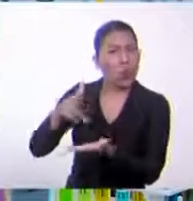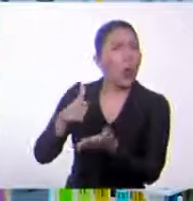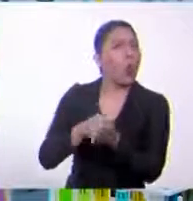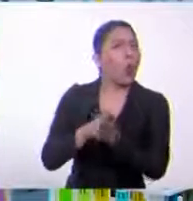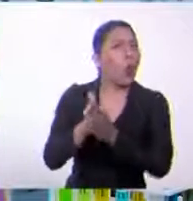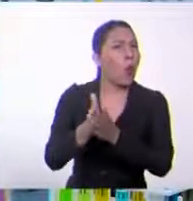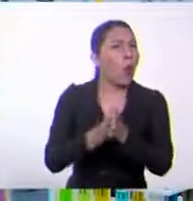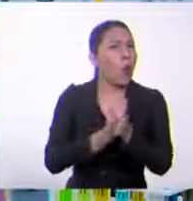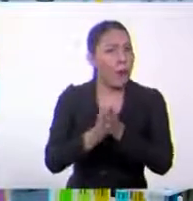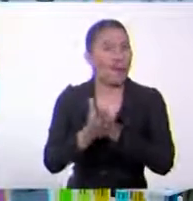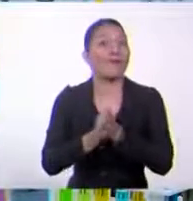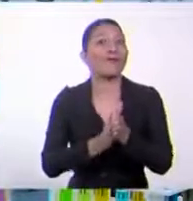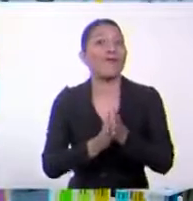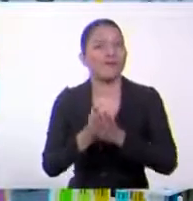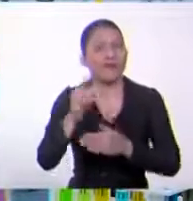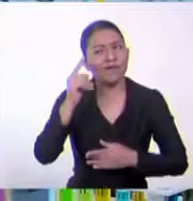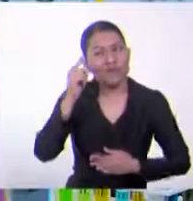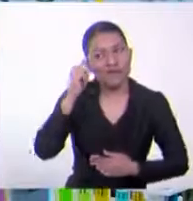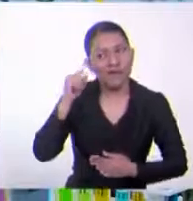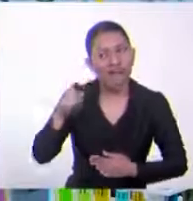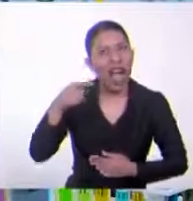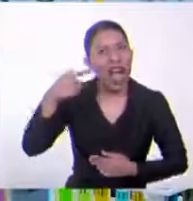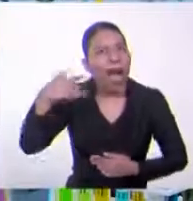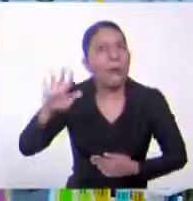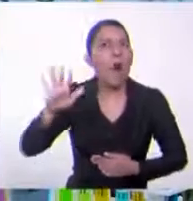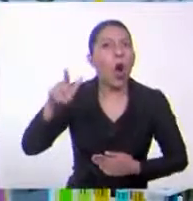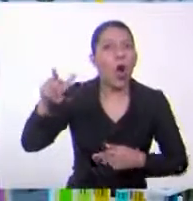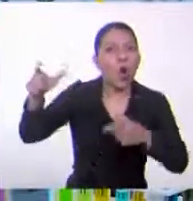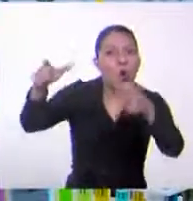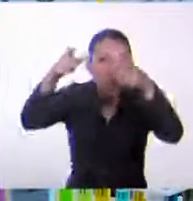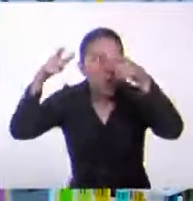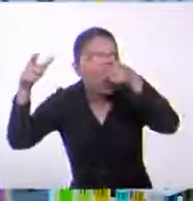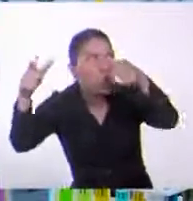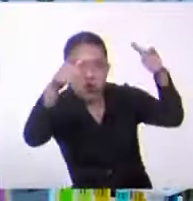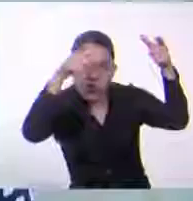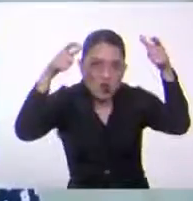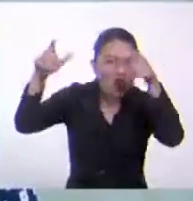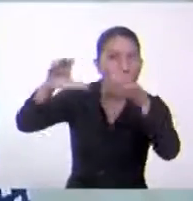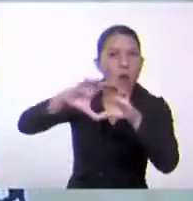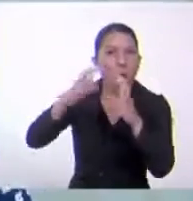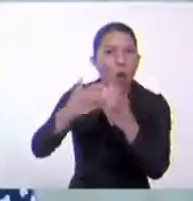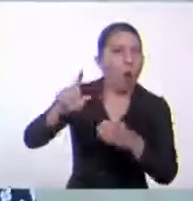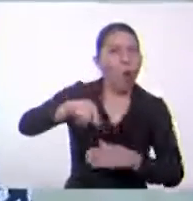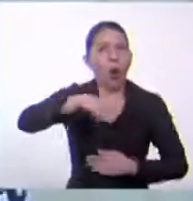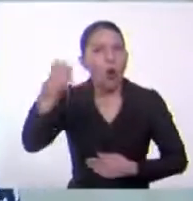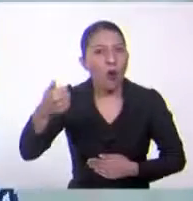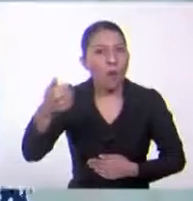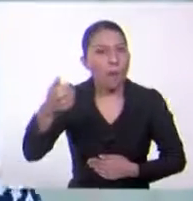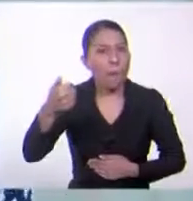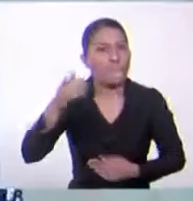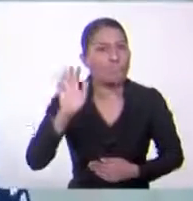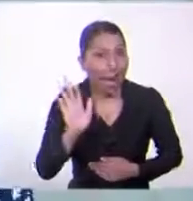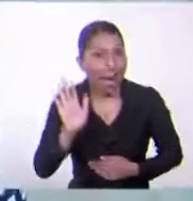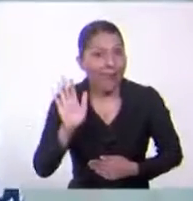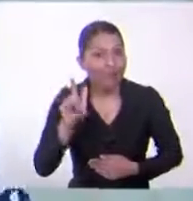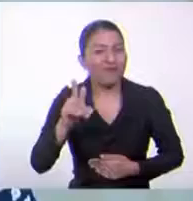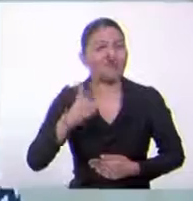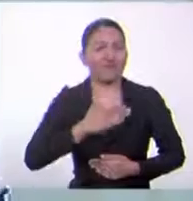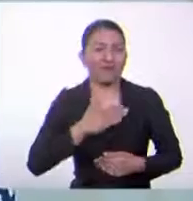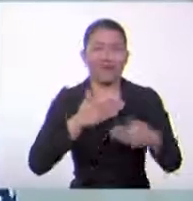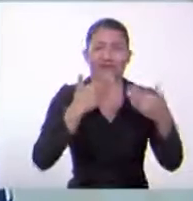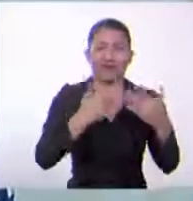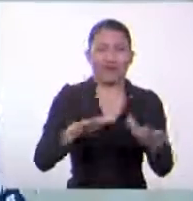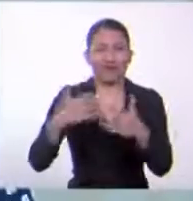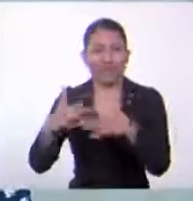tan peculiares que parecieran alienígenas, pero abundan entre nosotros. Inclusive, existen diversas especies